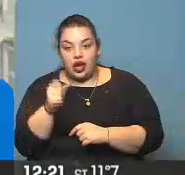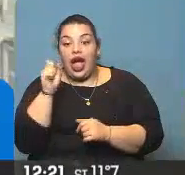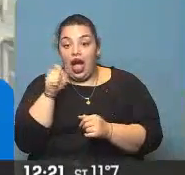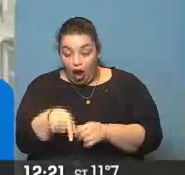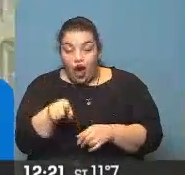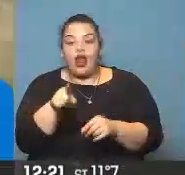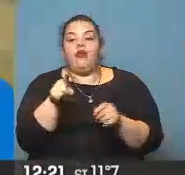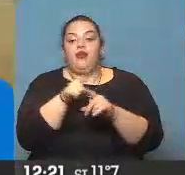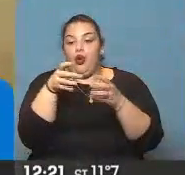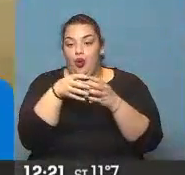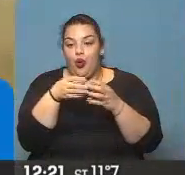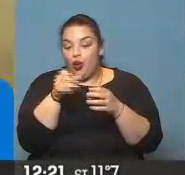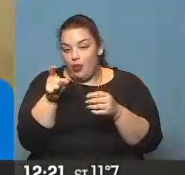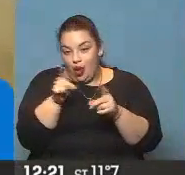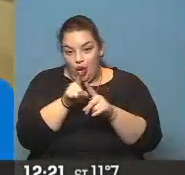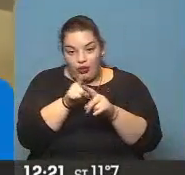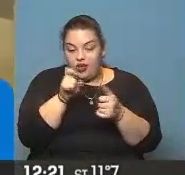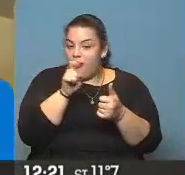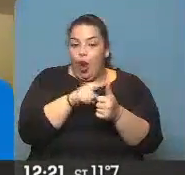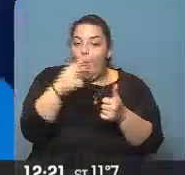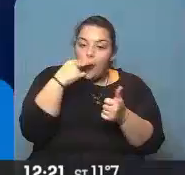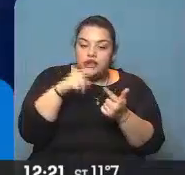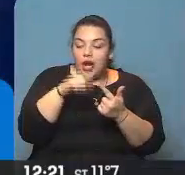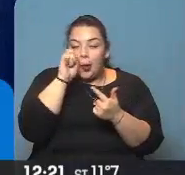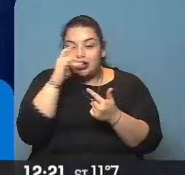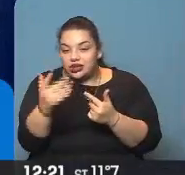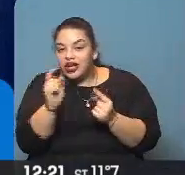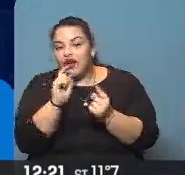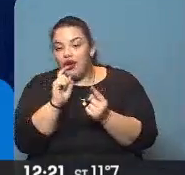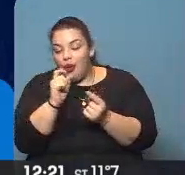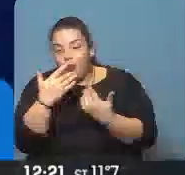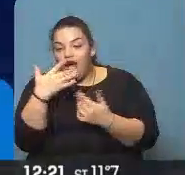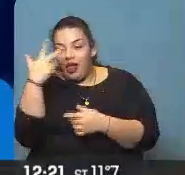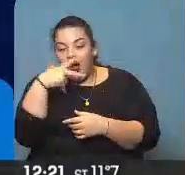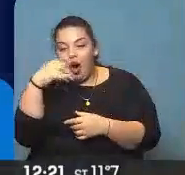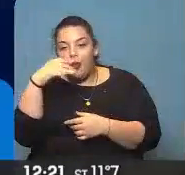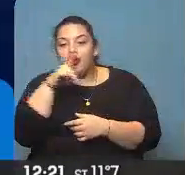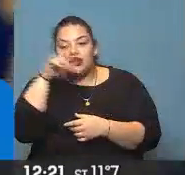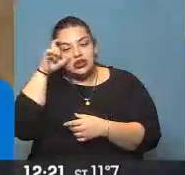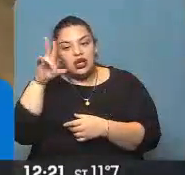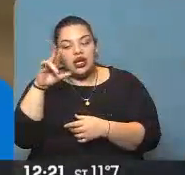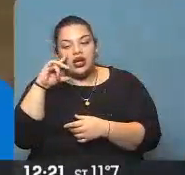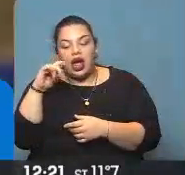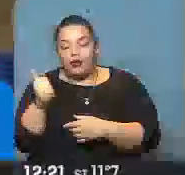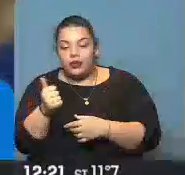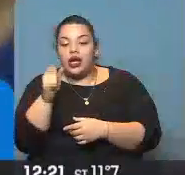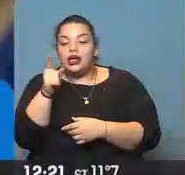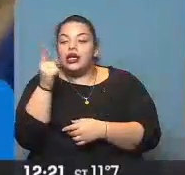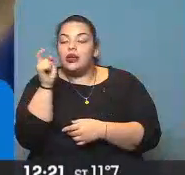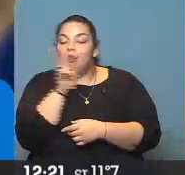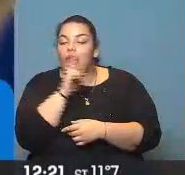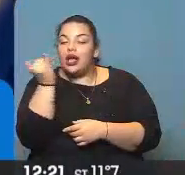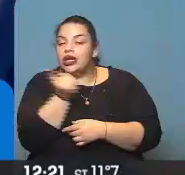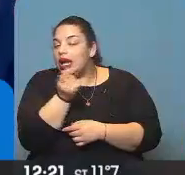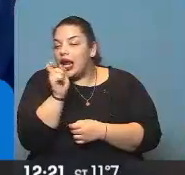mismo beneficio de hacer la quimioterapia a la paciente que tiene un riesgo bajo el riesgo realmente bajo y las posibilidades recaer